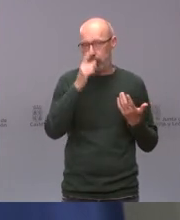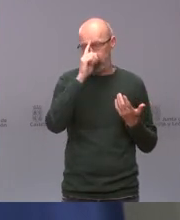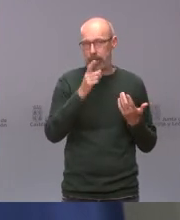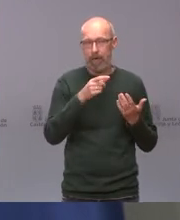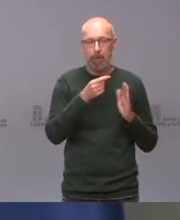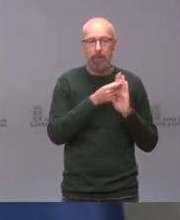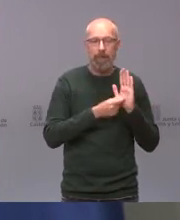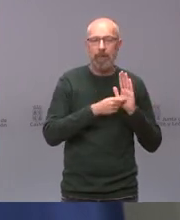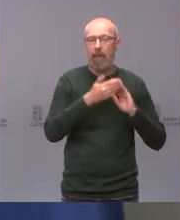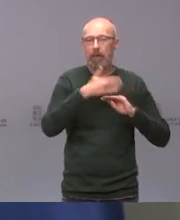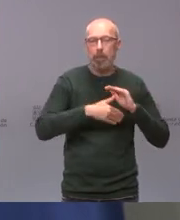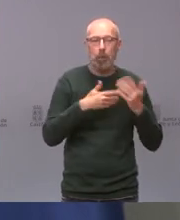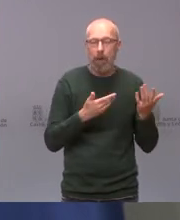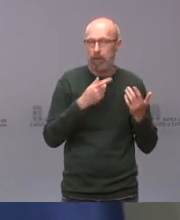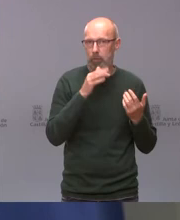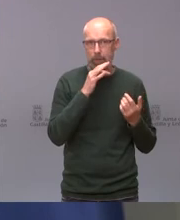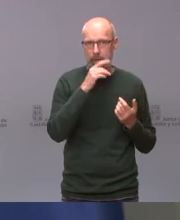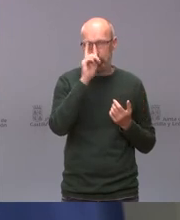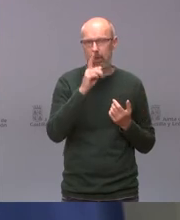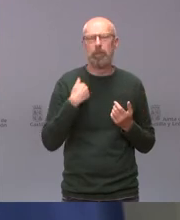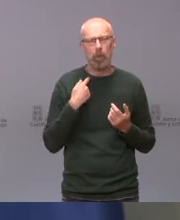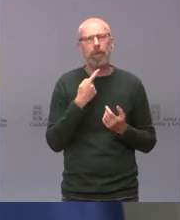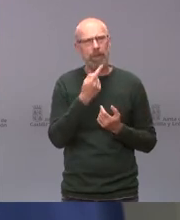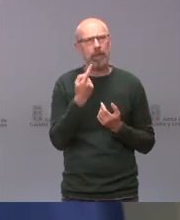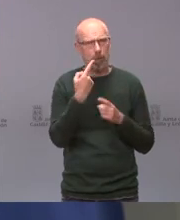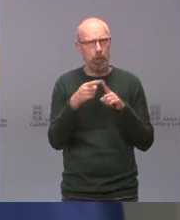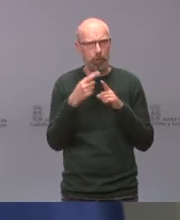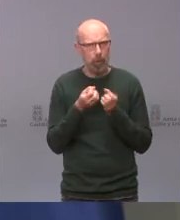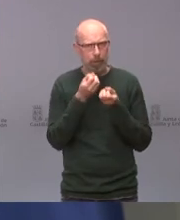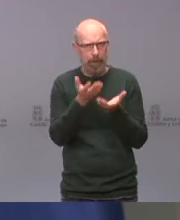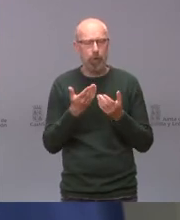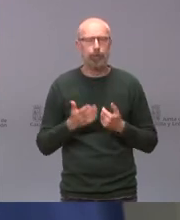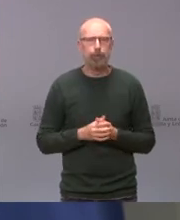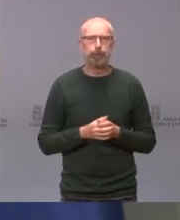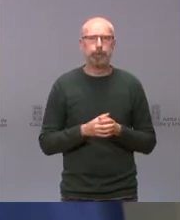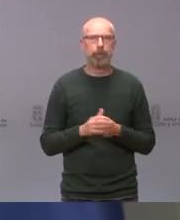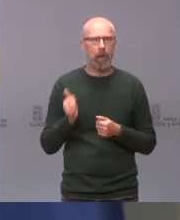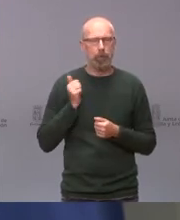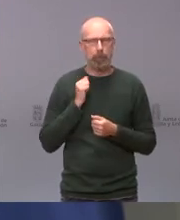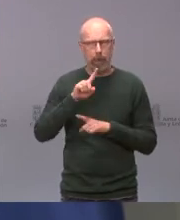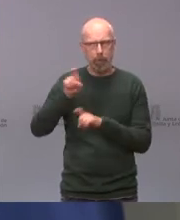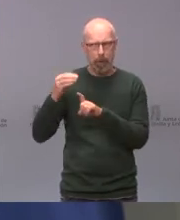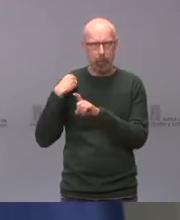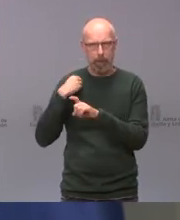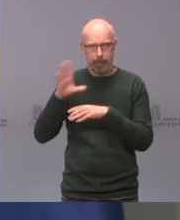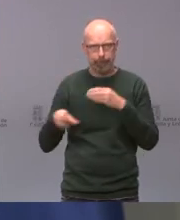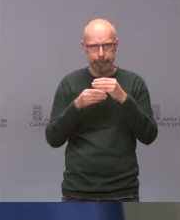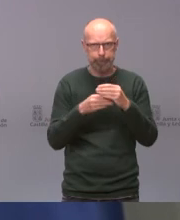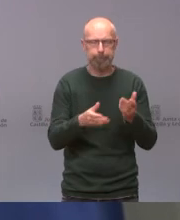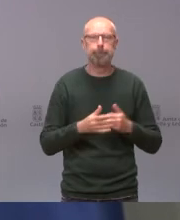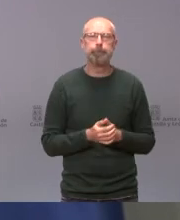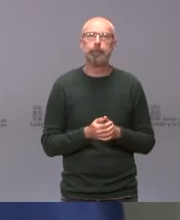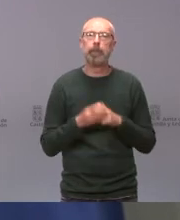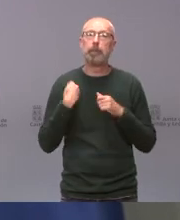comentario al respecto de algunas cosas que se han distribuido, aprovechando su pregunta, por parte del sector